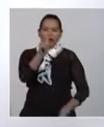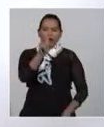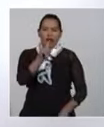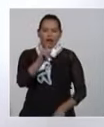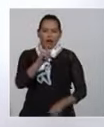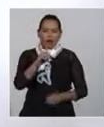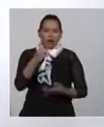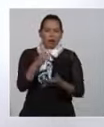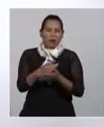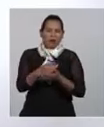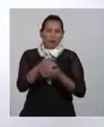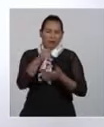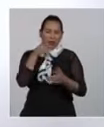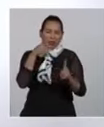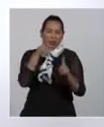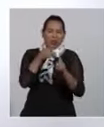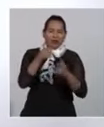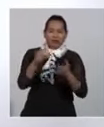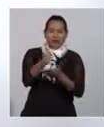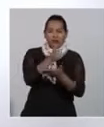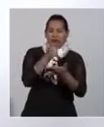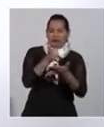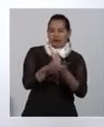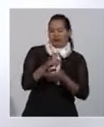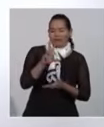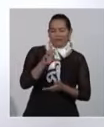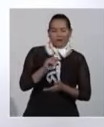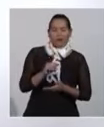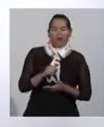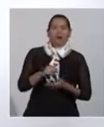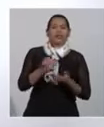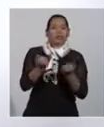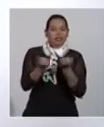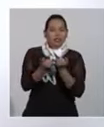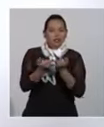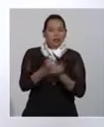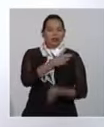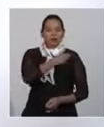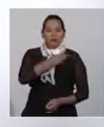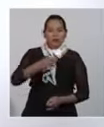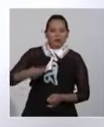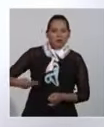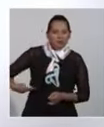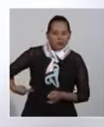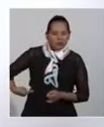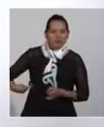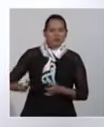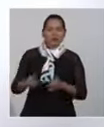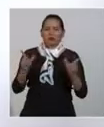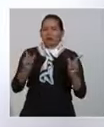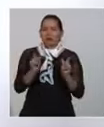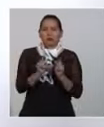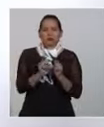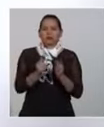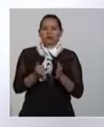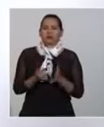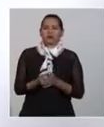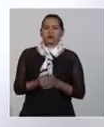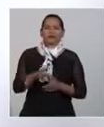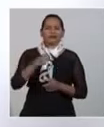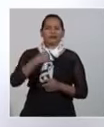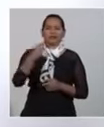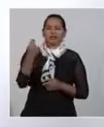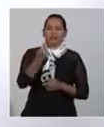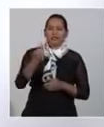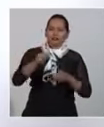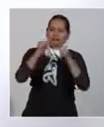de las ciudades, sino es de los municipios inclusive más pequeños. Así es que requerimos nosotros atender este